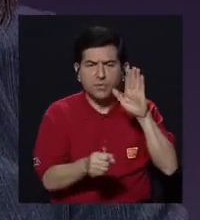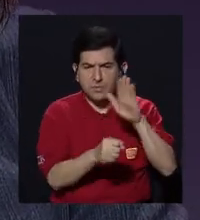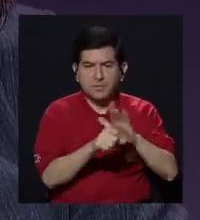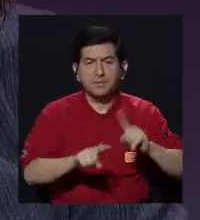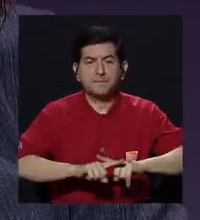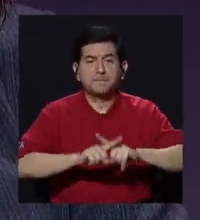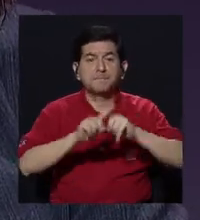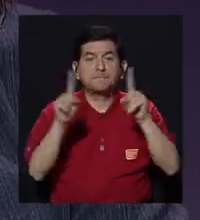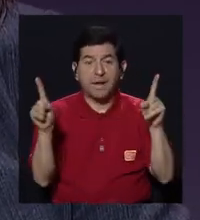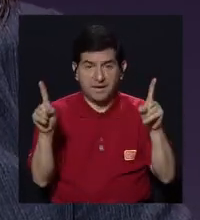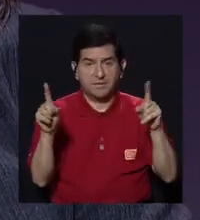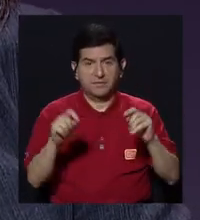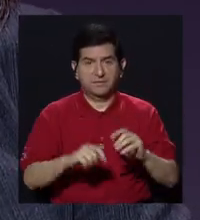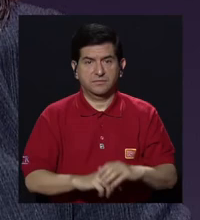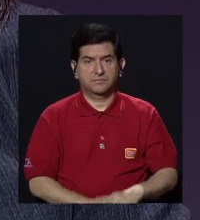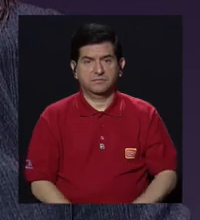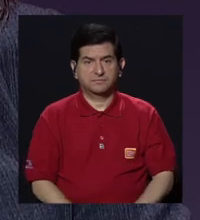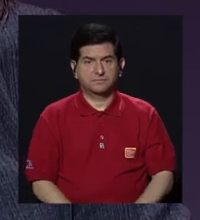cumplimiento. No obstante,